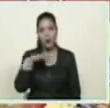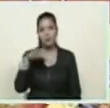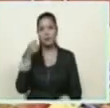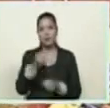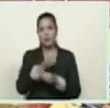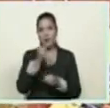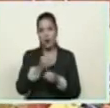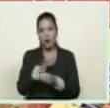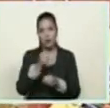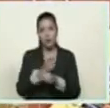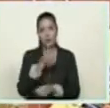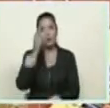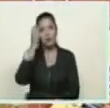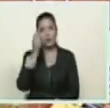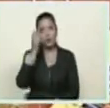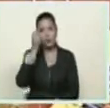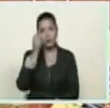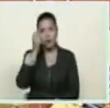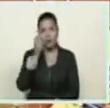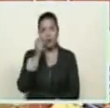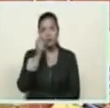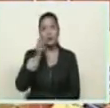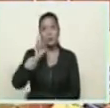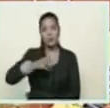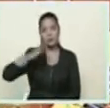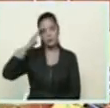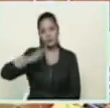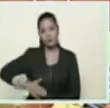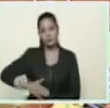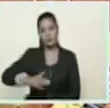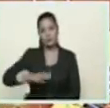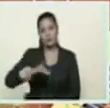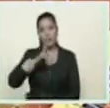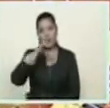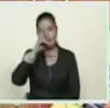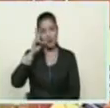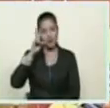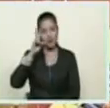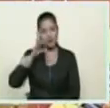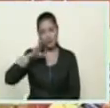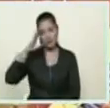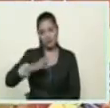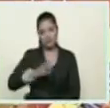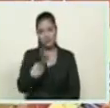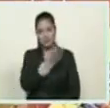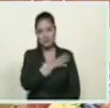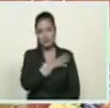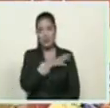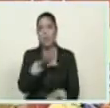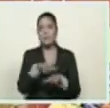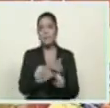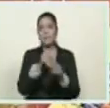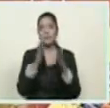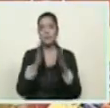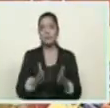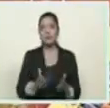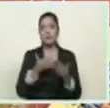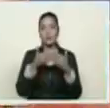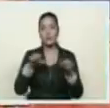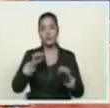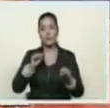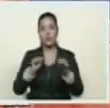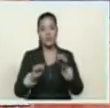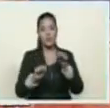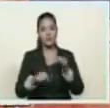legisladores generales de fp en el adn el padre y no lo veo del poder popular